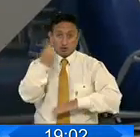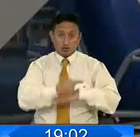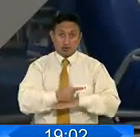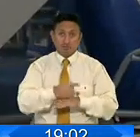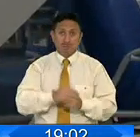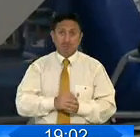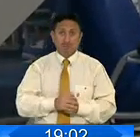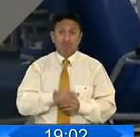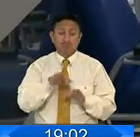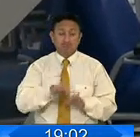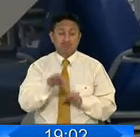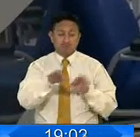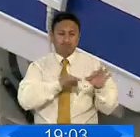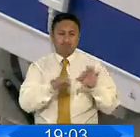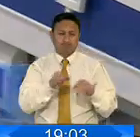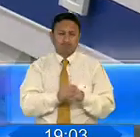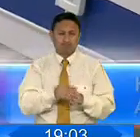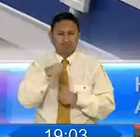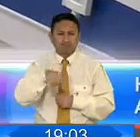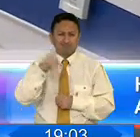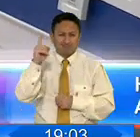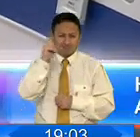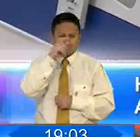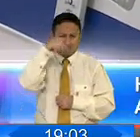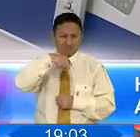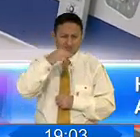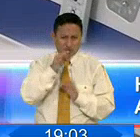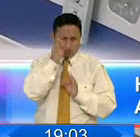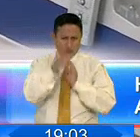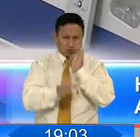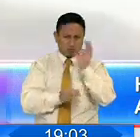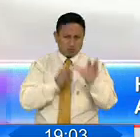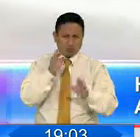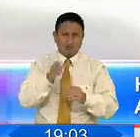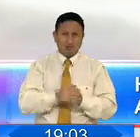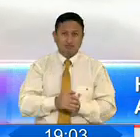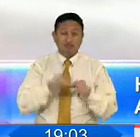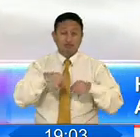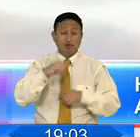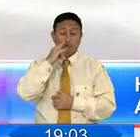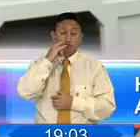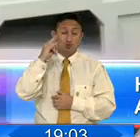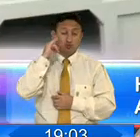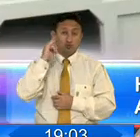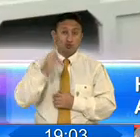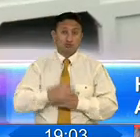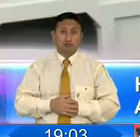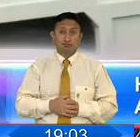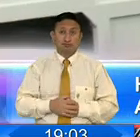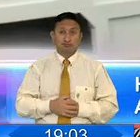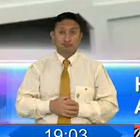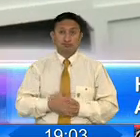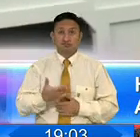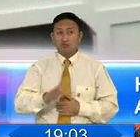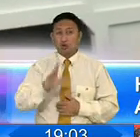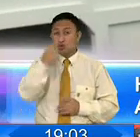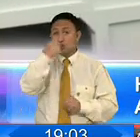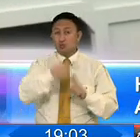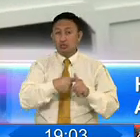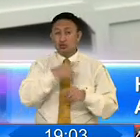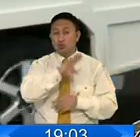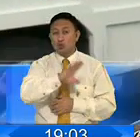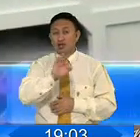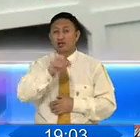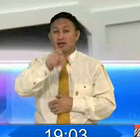explica que dentro de la compleja situación por la pandemia también se registran niños con coronavirus. Alrededor del mes, 40 pacientes